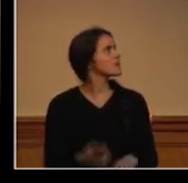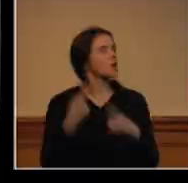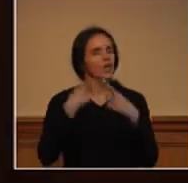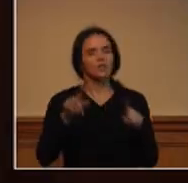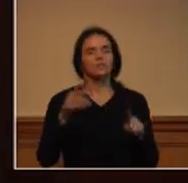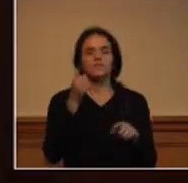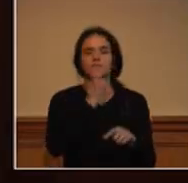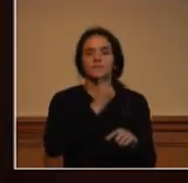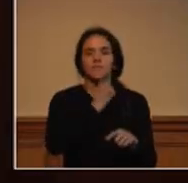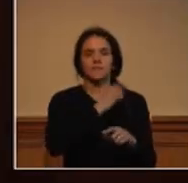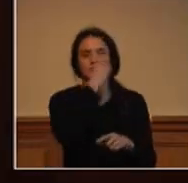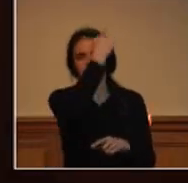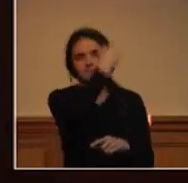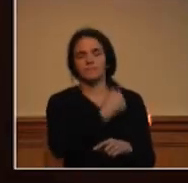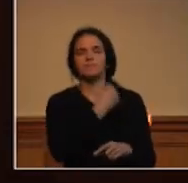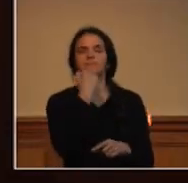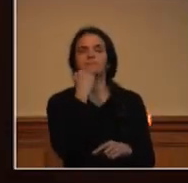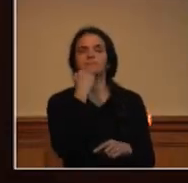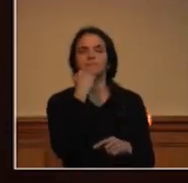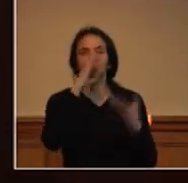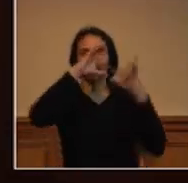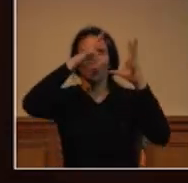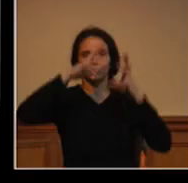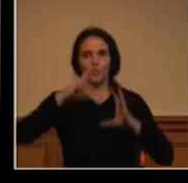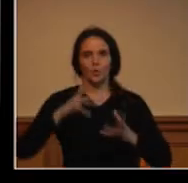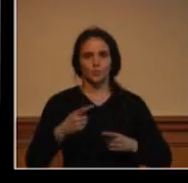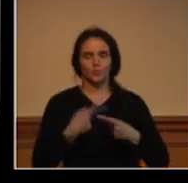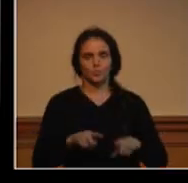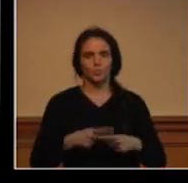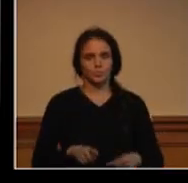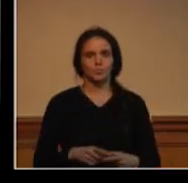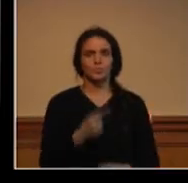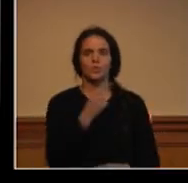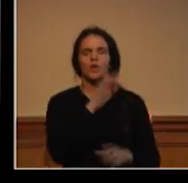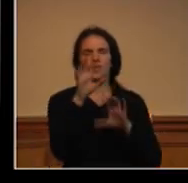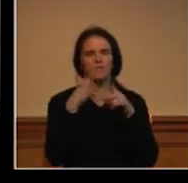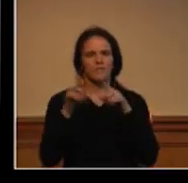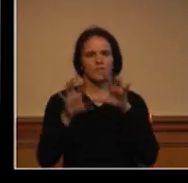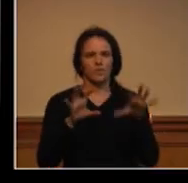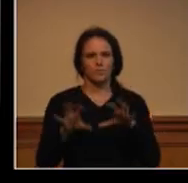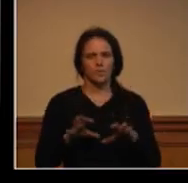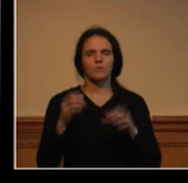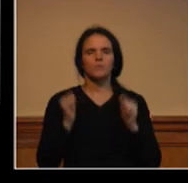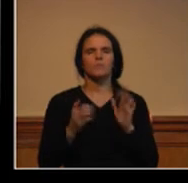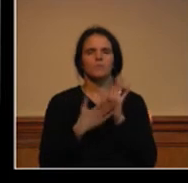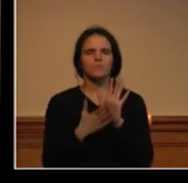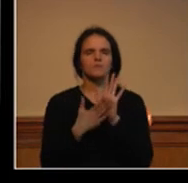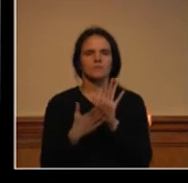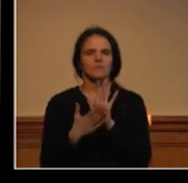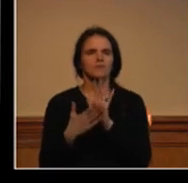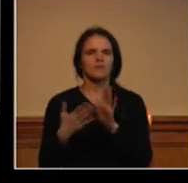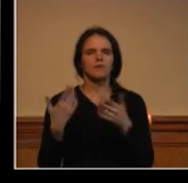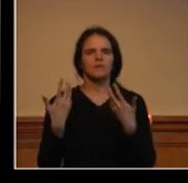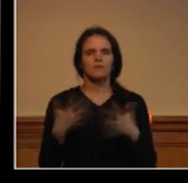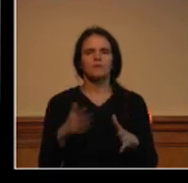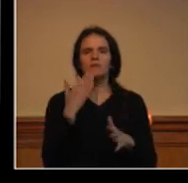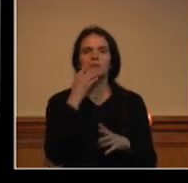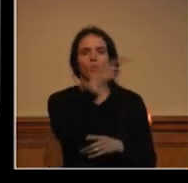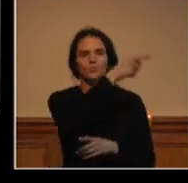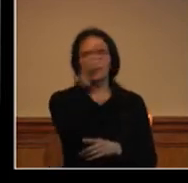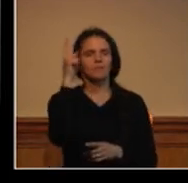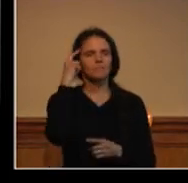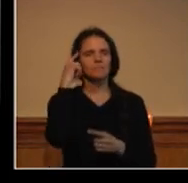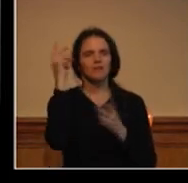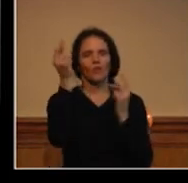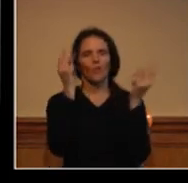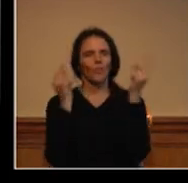que nos quedan, que están también dentro de los mundos. Bueno, todos esos son los objetos y podemos presentar, yo creo que ya se le ocurrieron un montón de